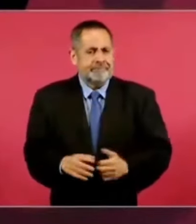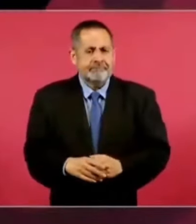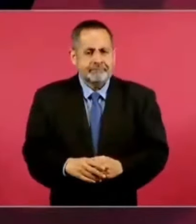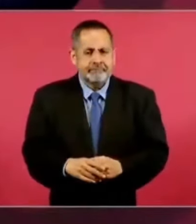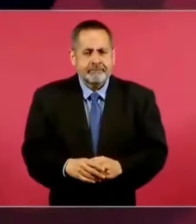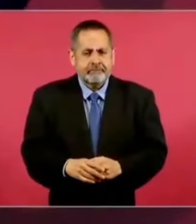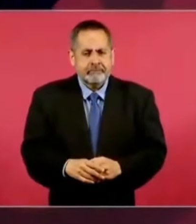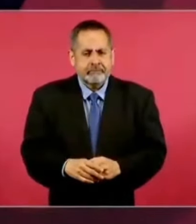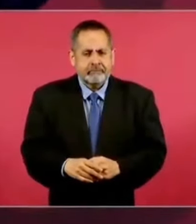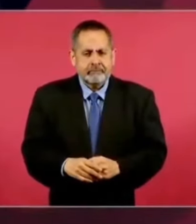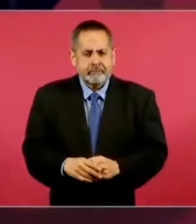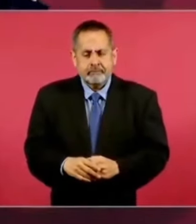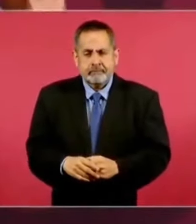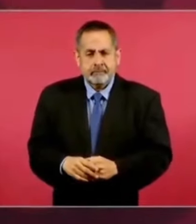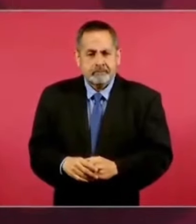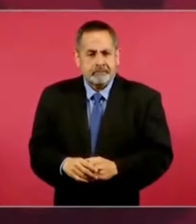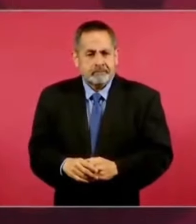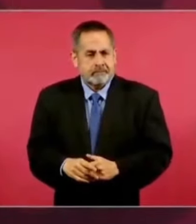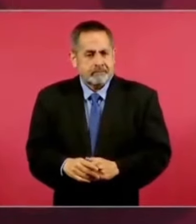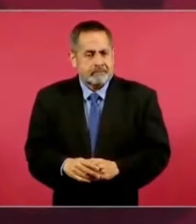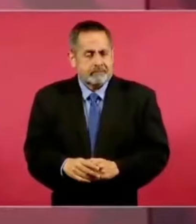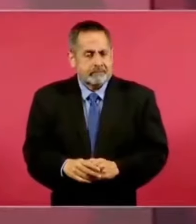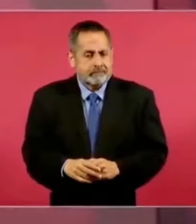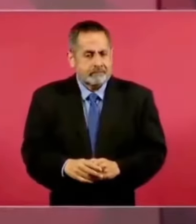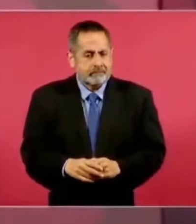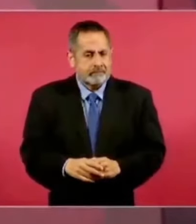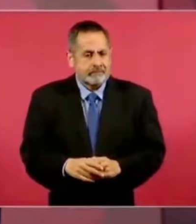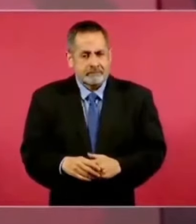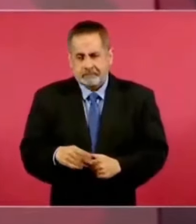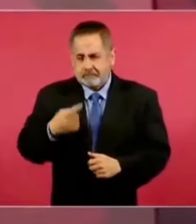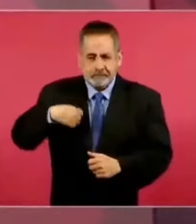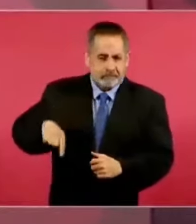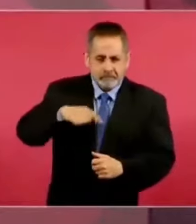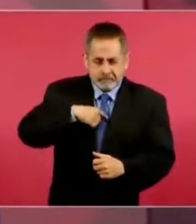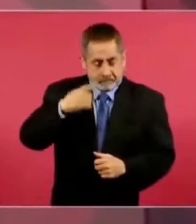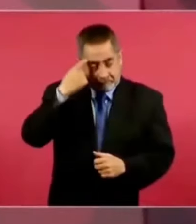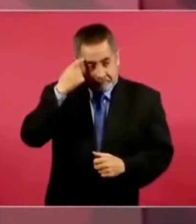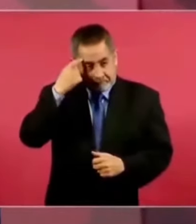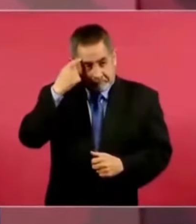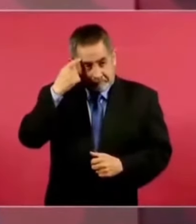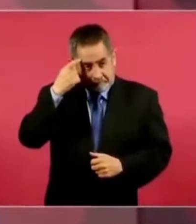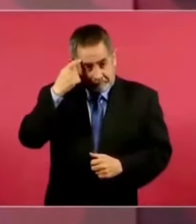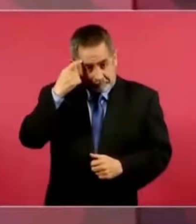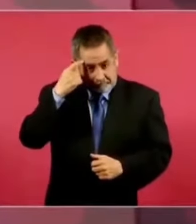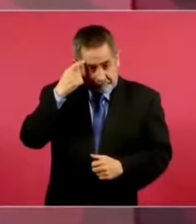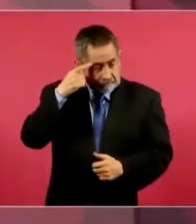¿Vamos a seguir, ¿no?, la idolatría